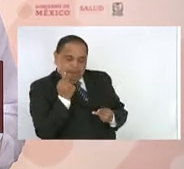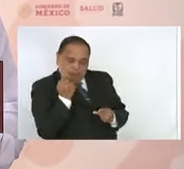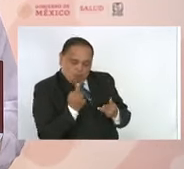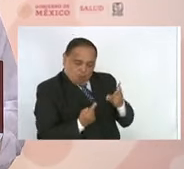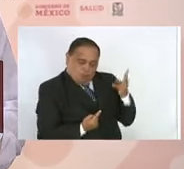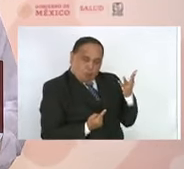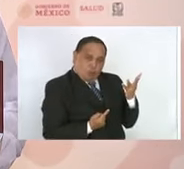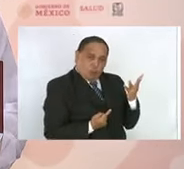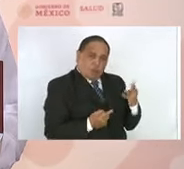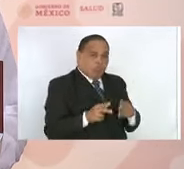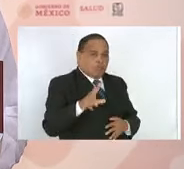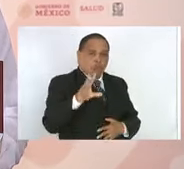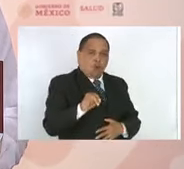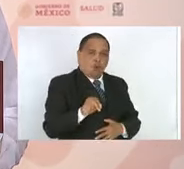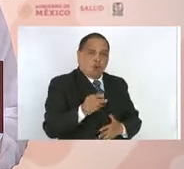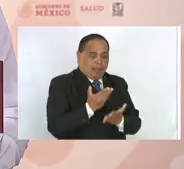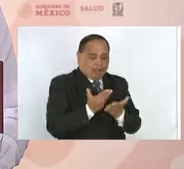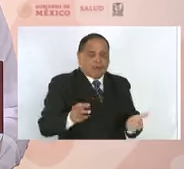sino derechos